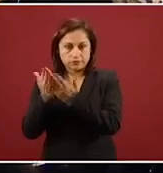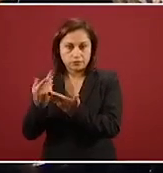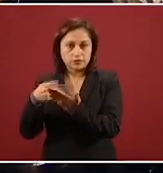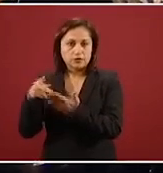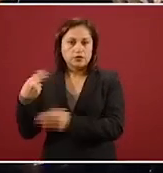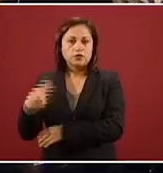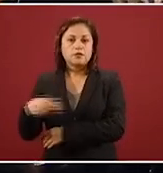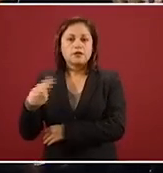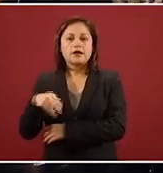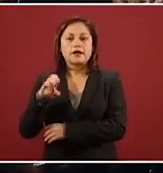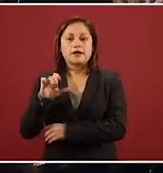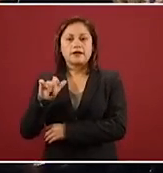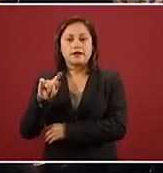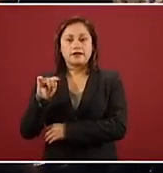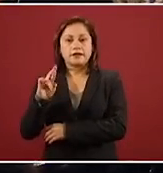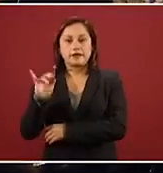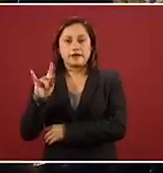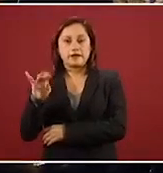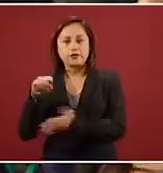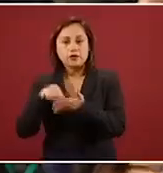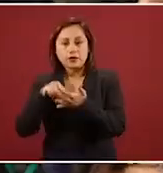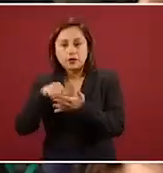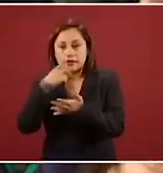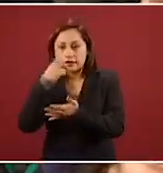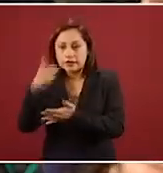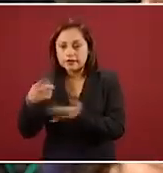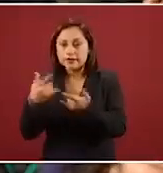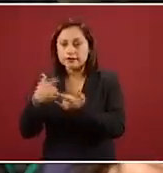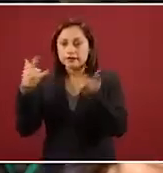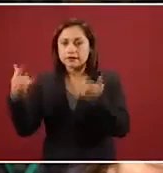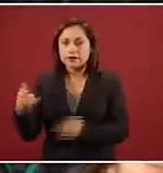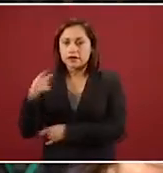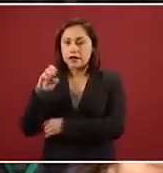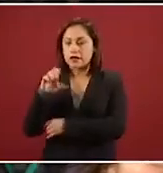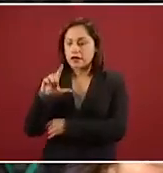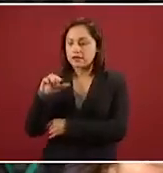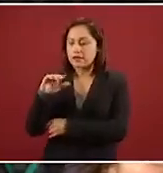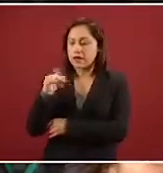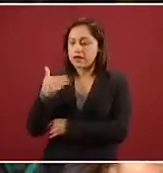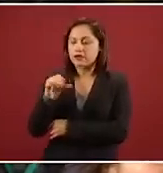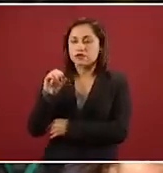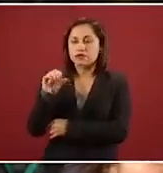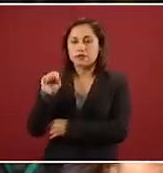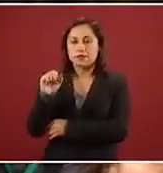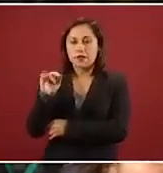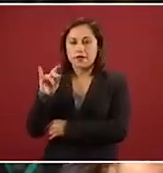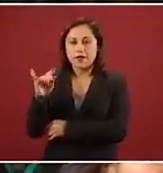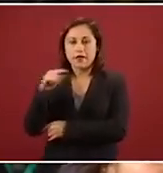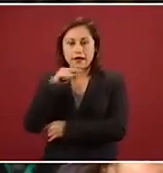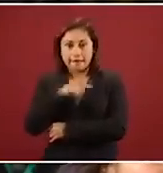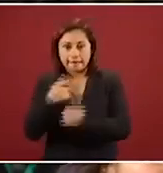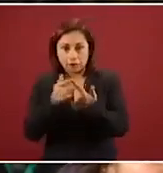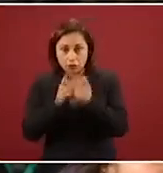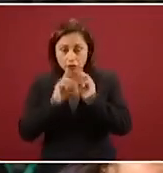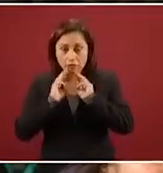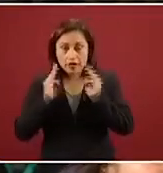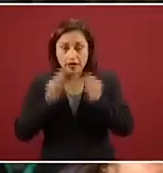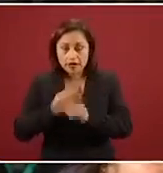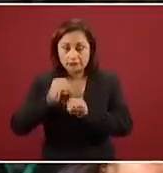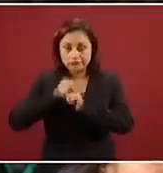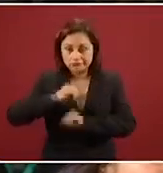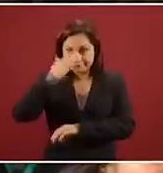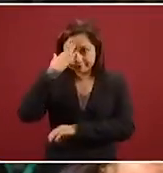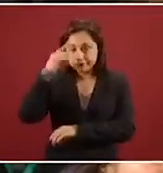Mayo Zambada tiene todo un serial de empresas avaladas inclusive por su gobierno y que hay hasta condonación